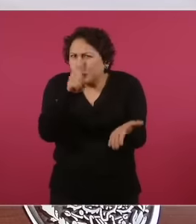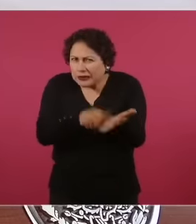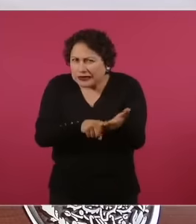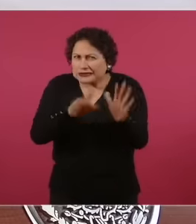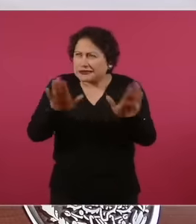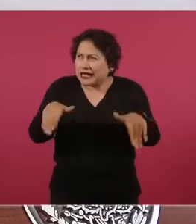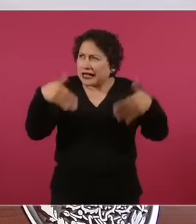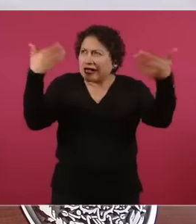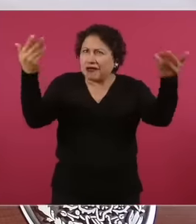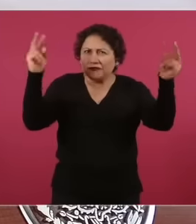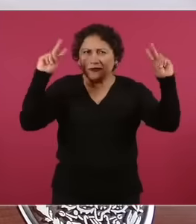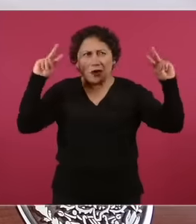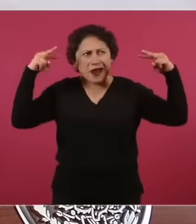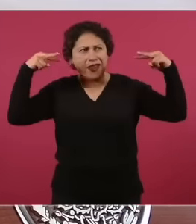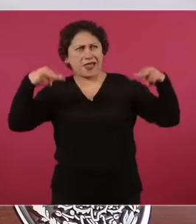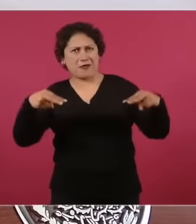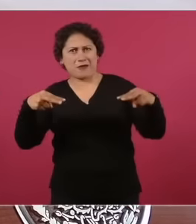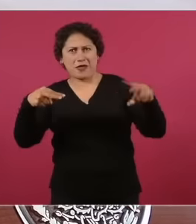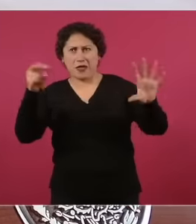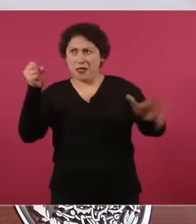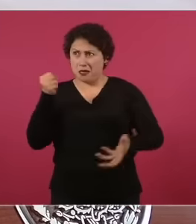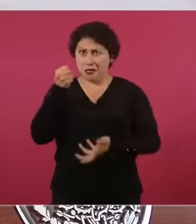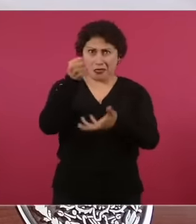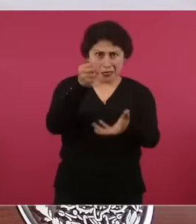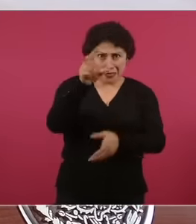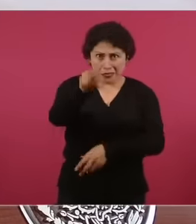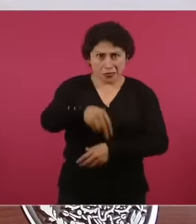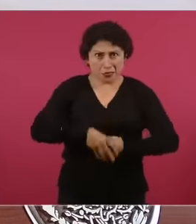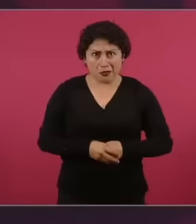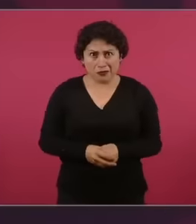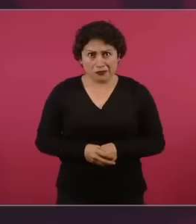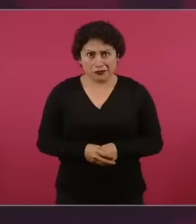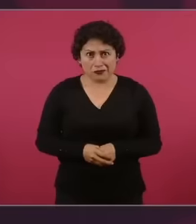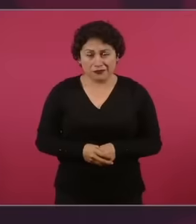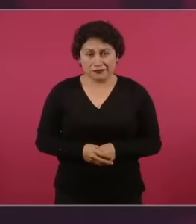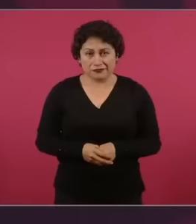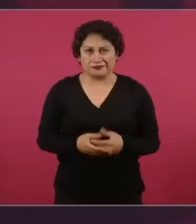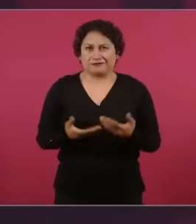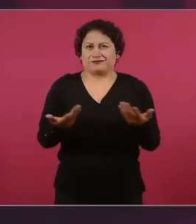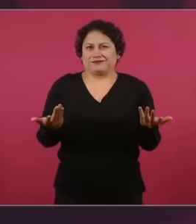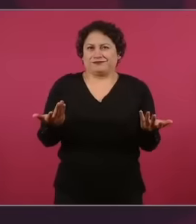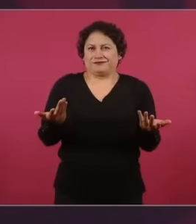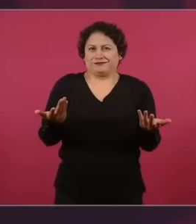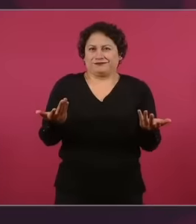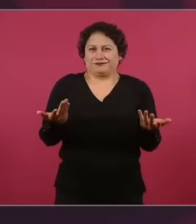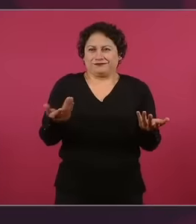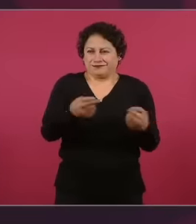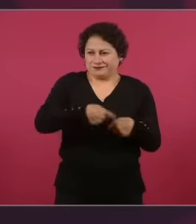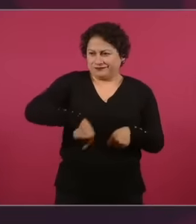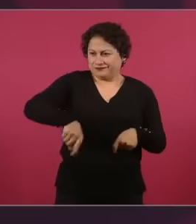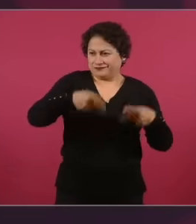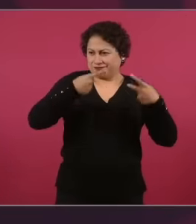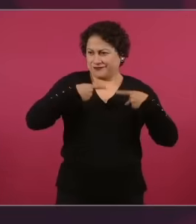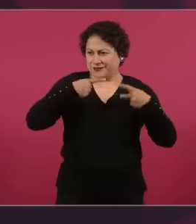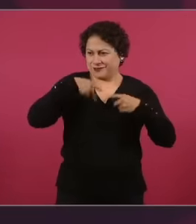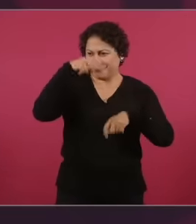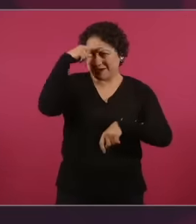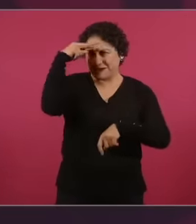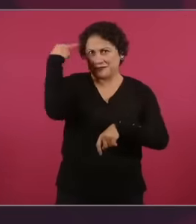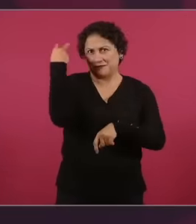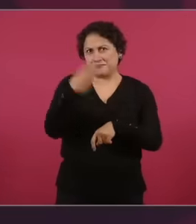inversiones si tenemos lo mero principal?